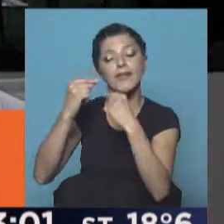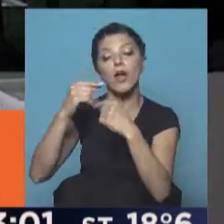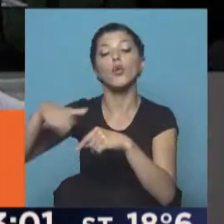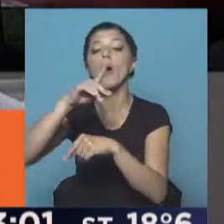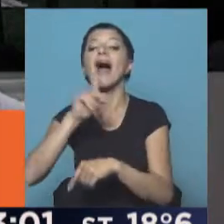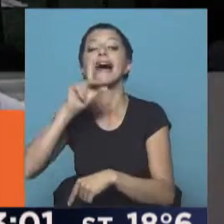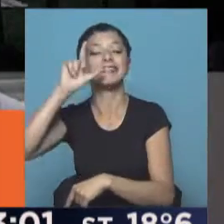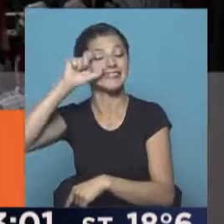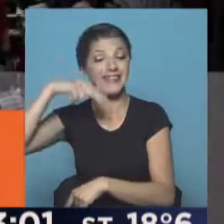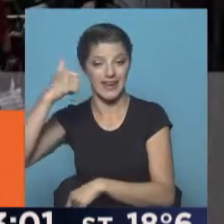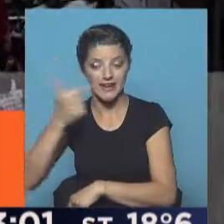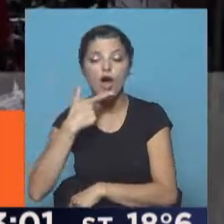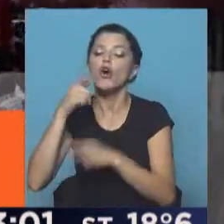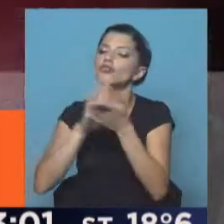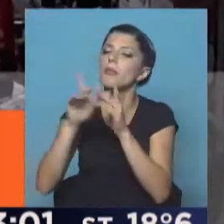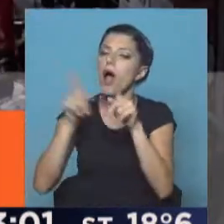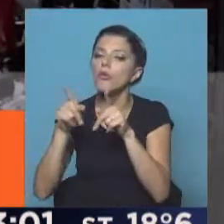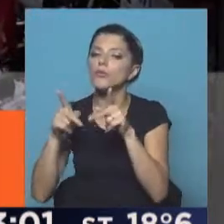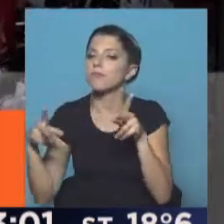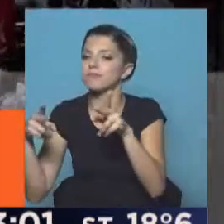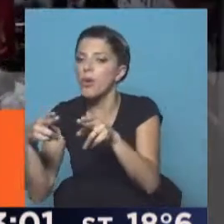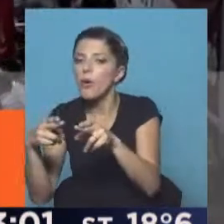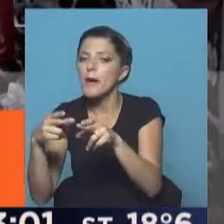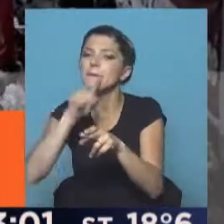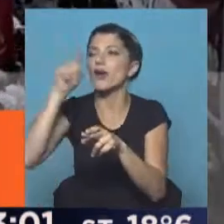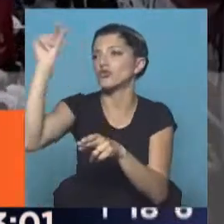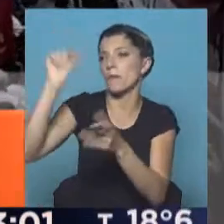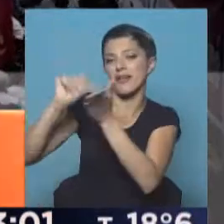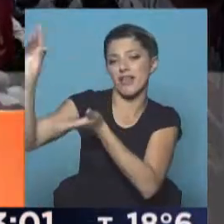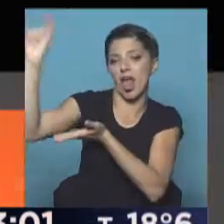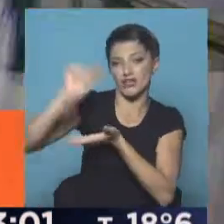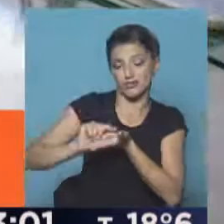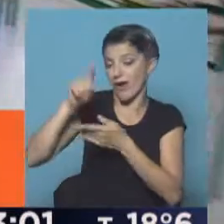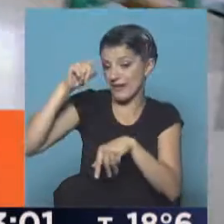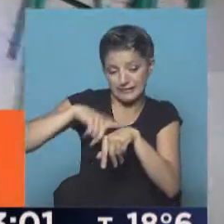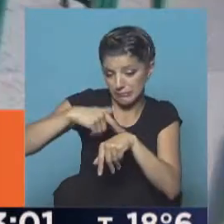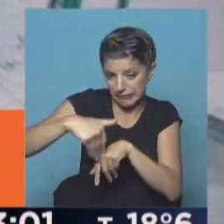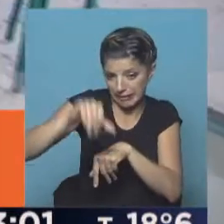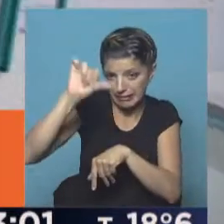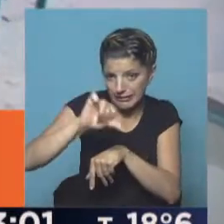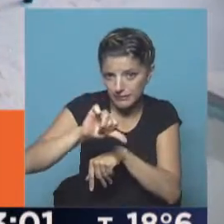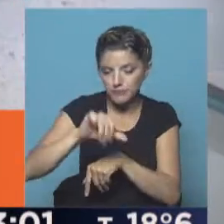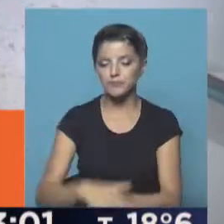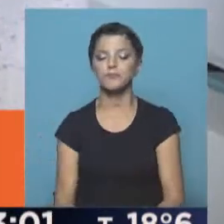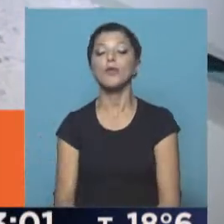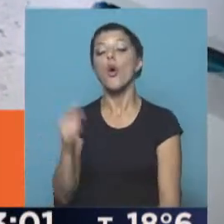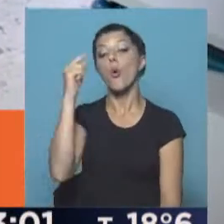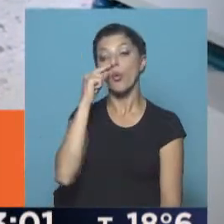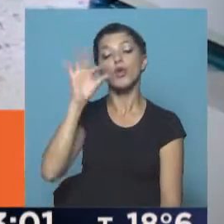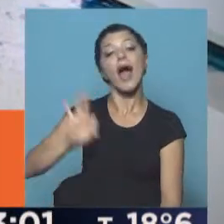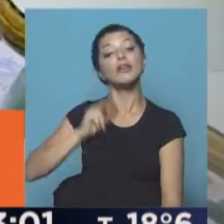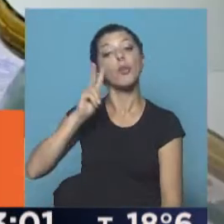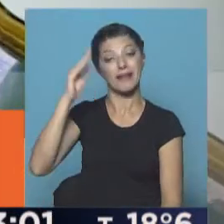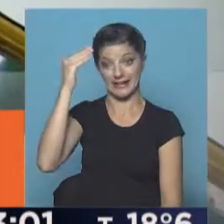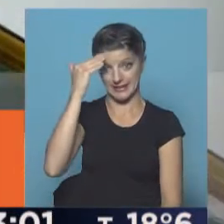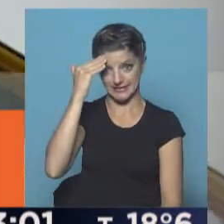que obliguen al gobierno a ahorrar para recibir ayuda externa. ¿El tiempo se acaba para Grecia? En junio de 2015,